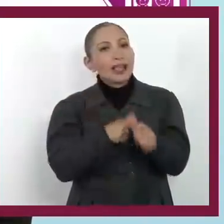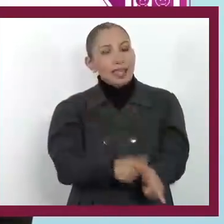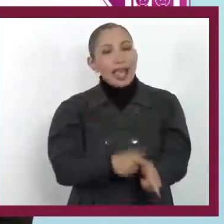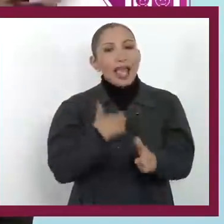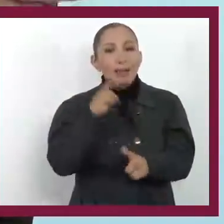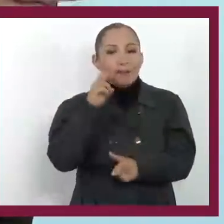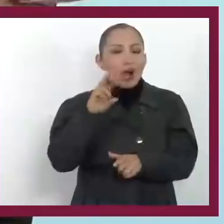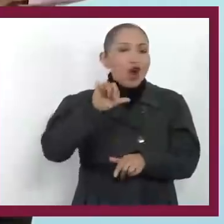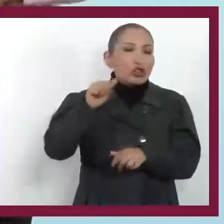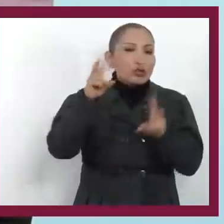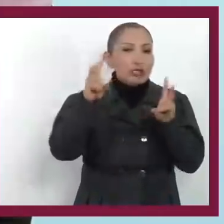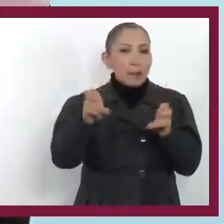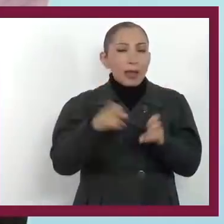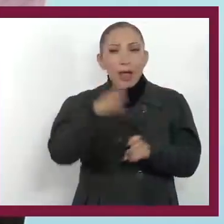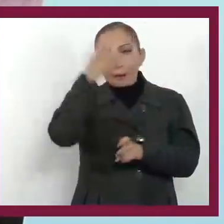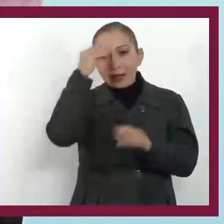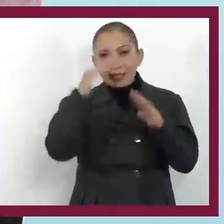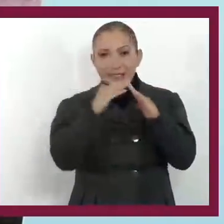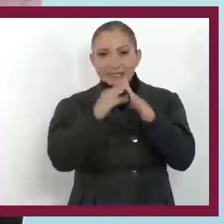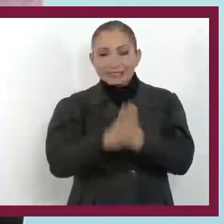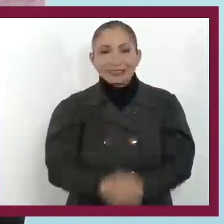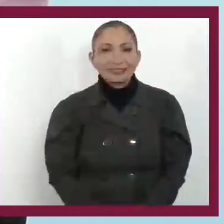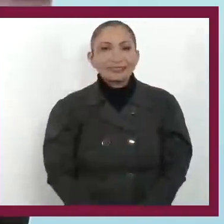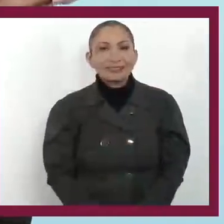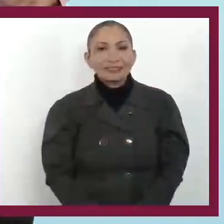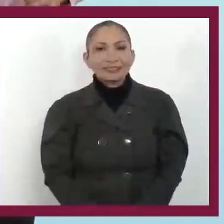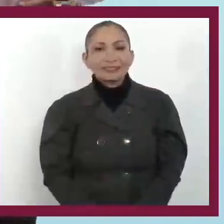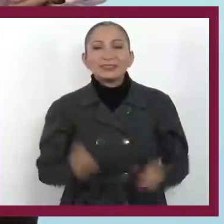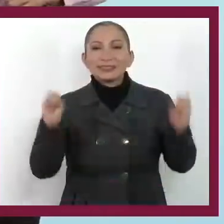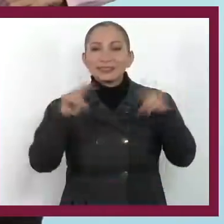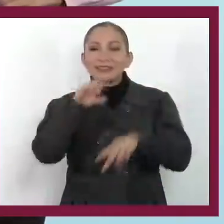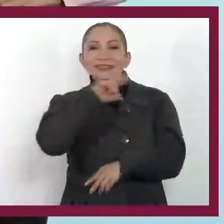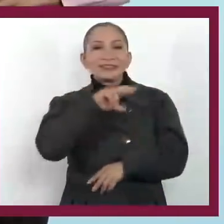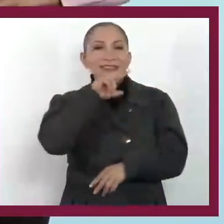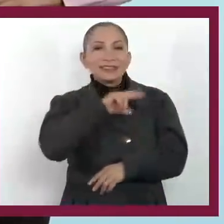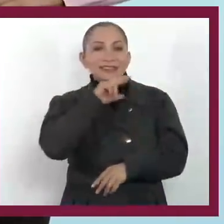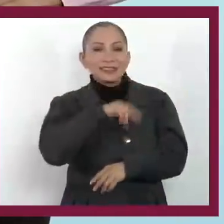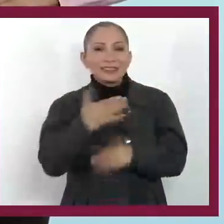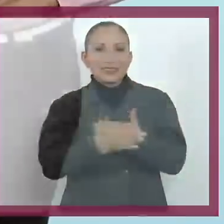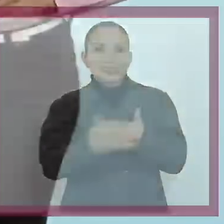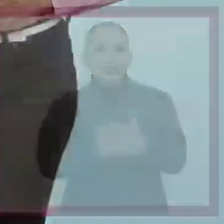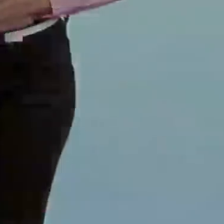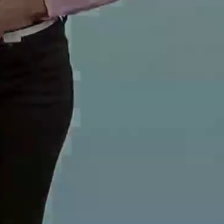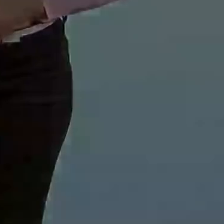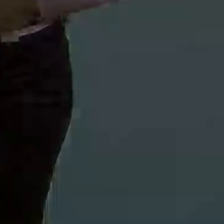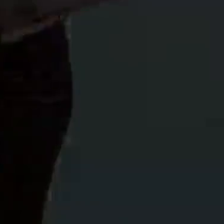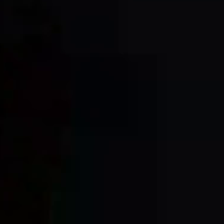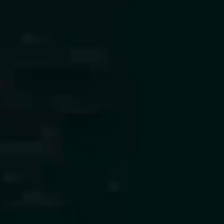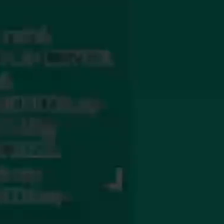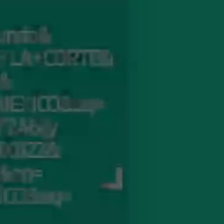con la programación de Aprende en Casa. ¡Hasta la próxima sesión!